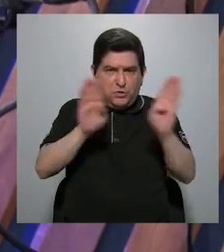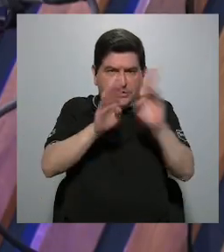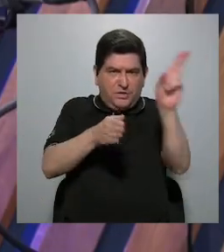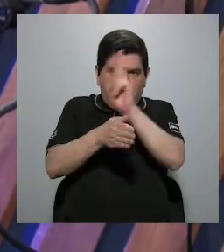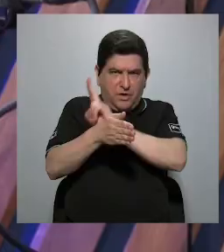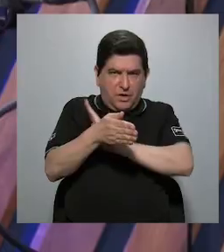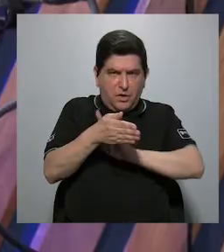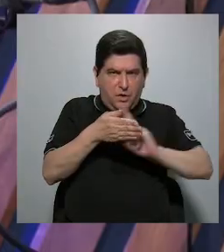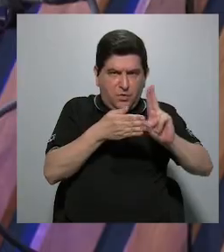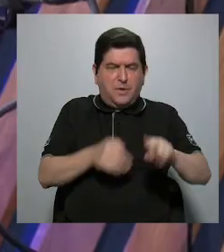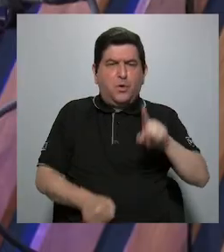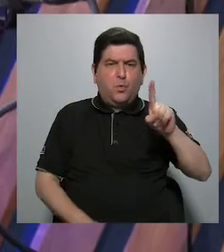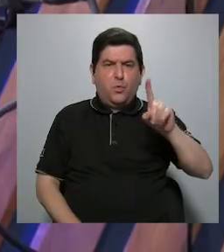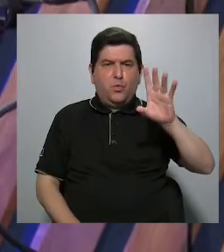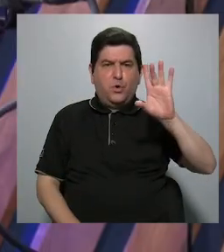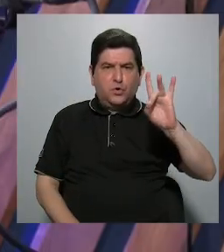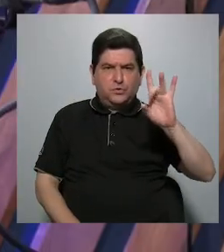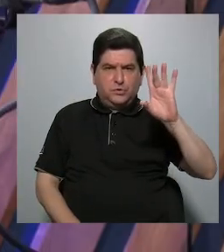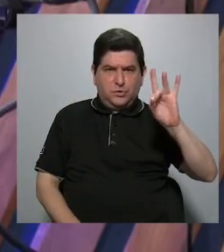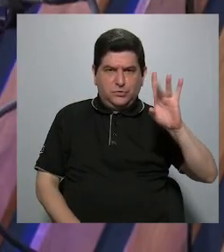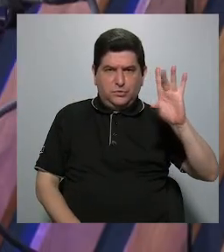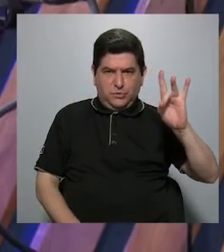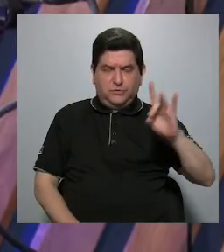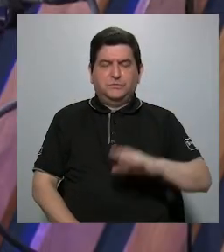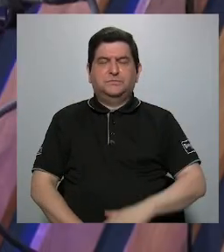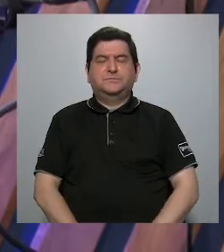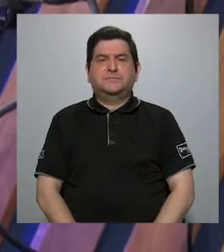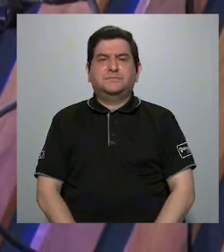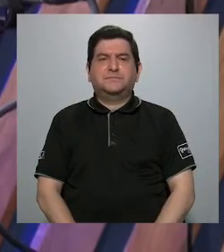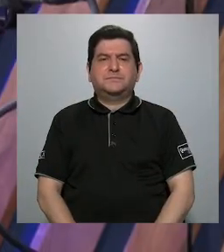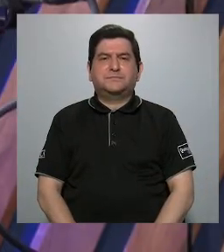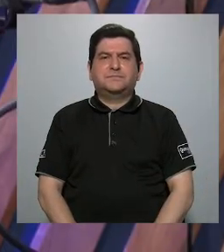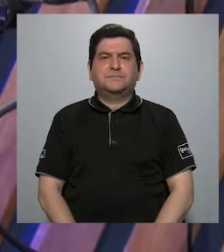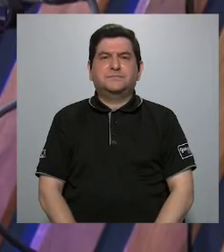después del cierre de la universidad en 1888,